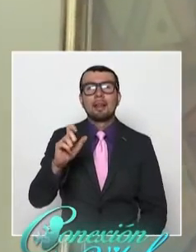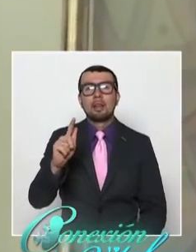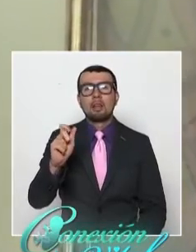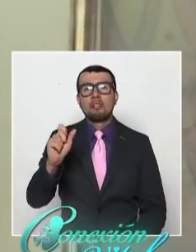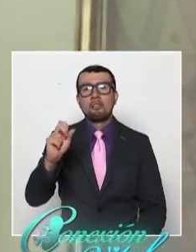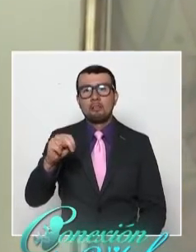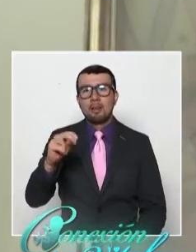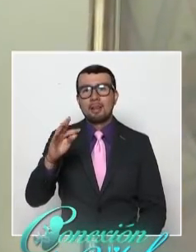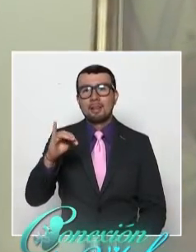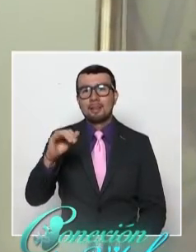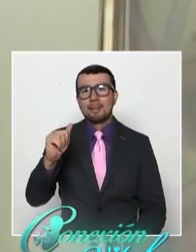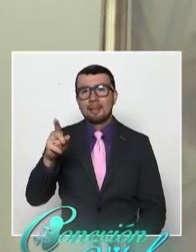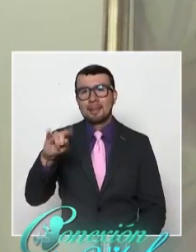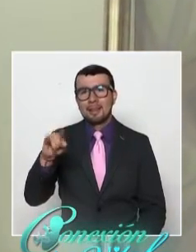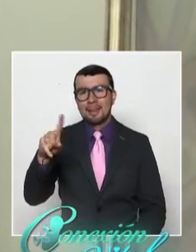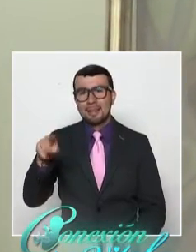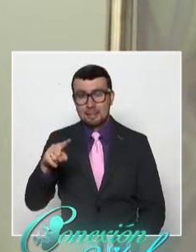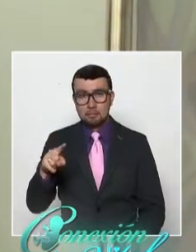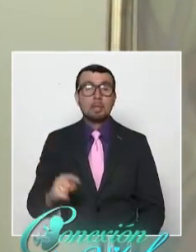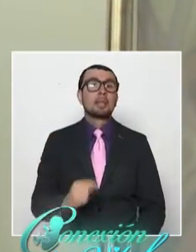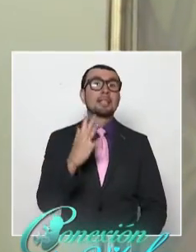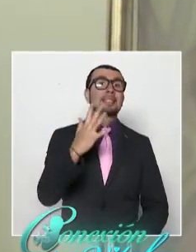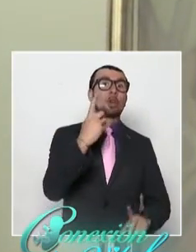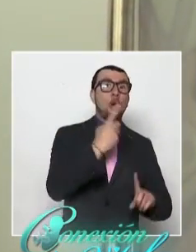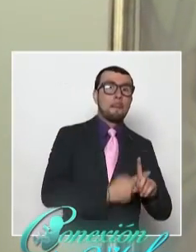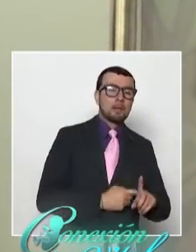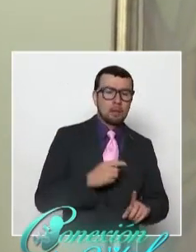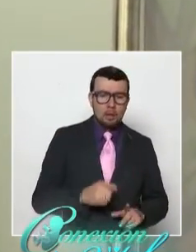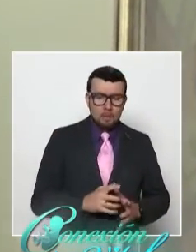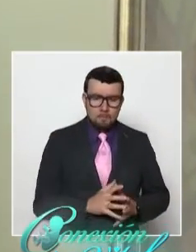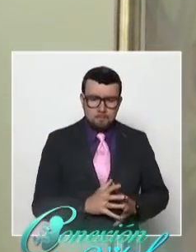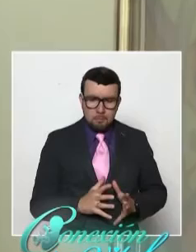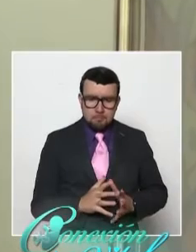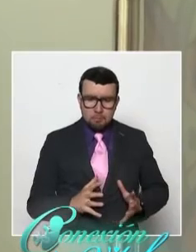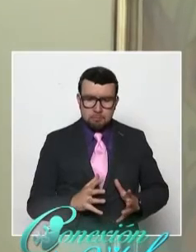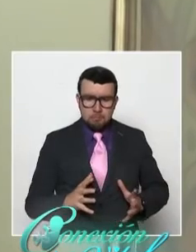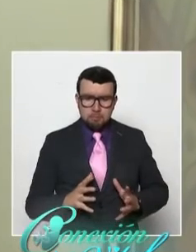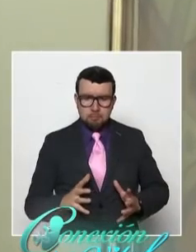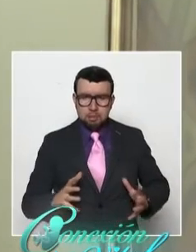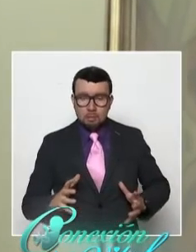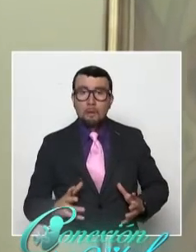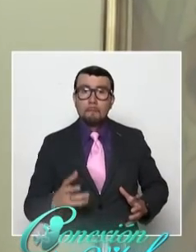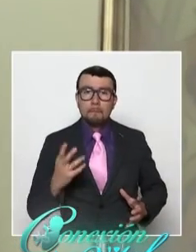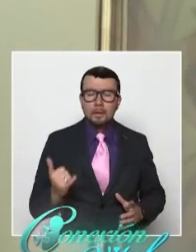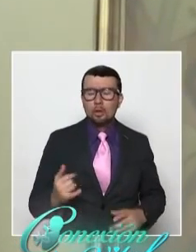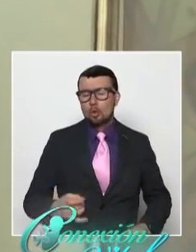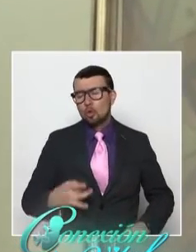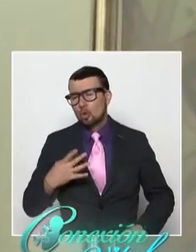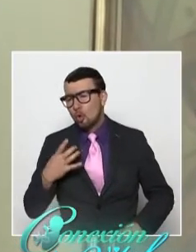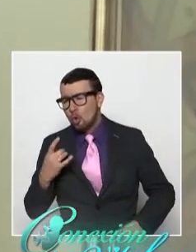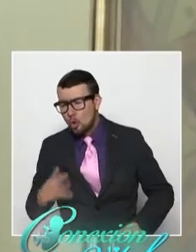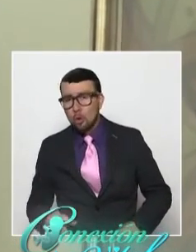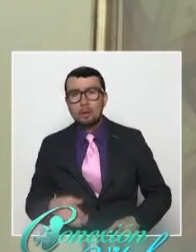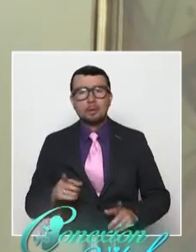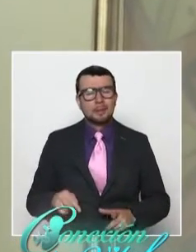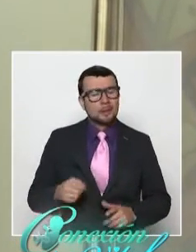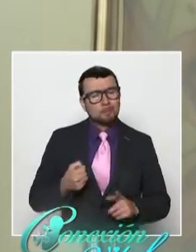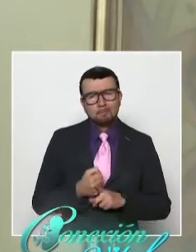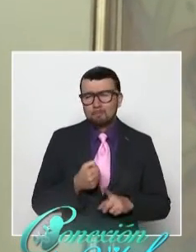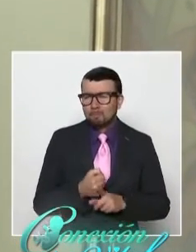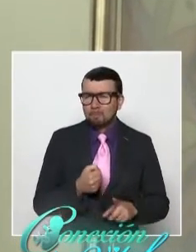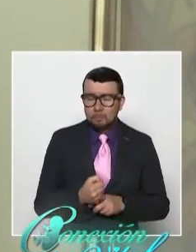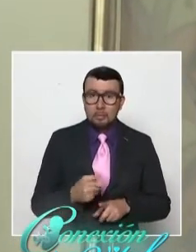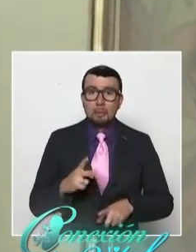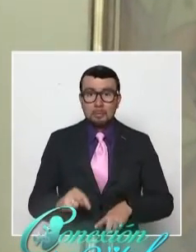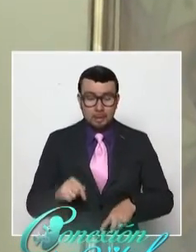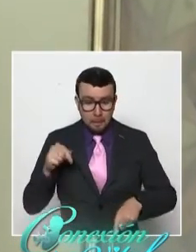de evolución. Desde hace 5 meses presenta exacerbación de dolor con dolor urente, con